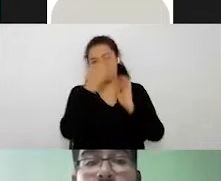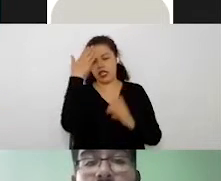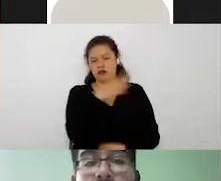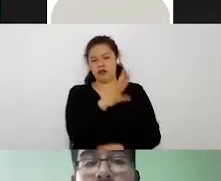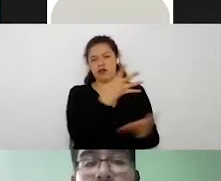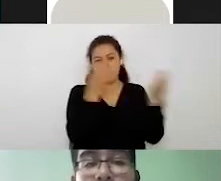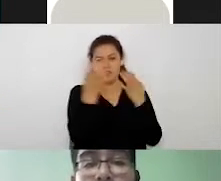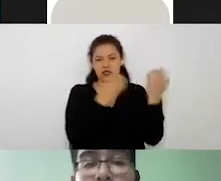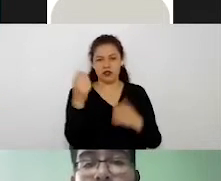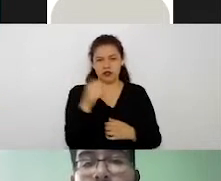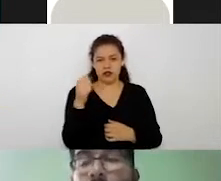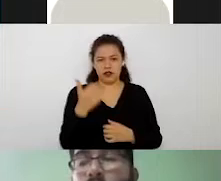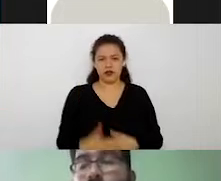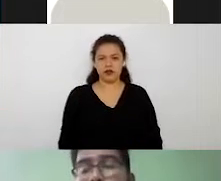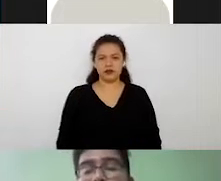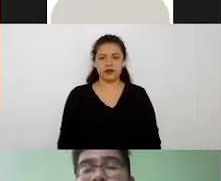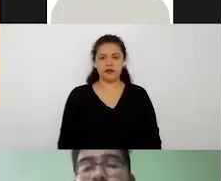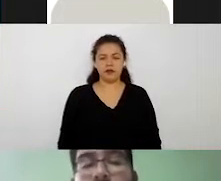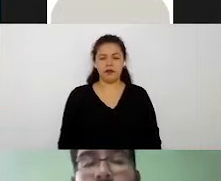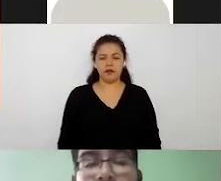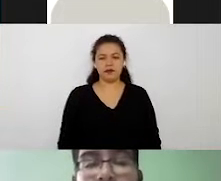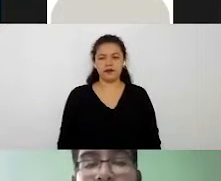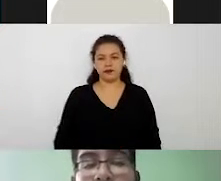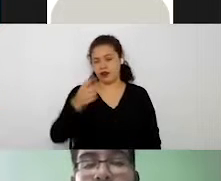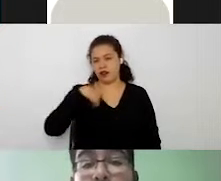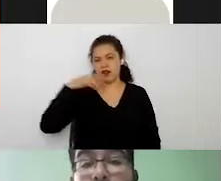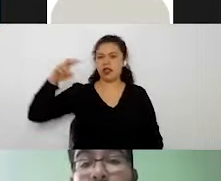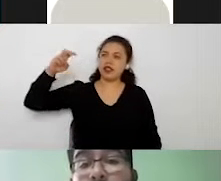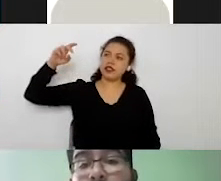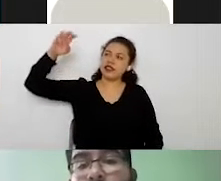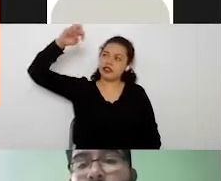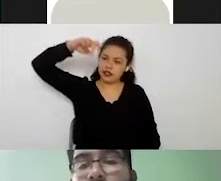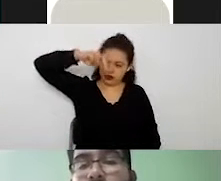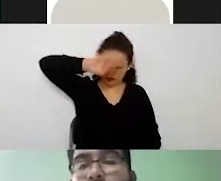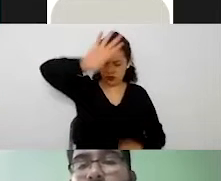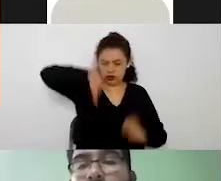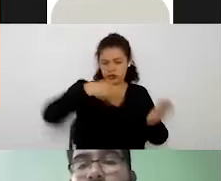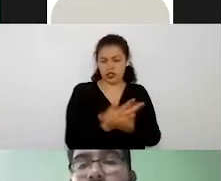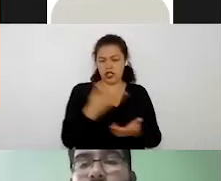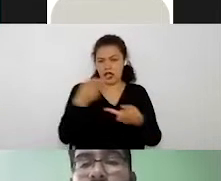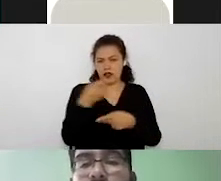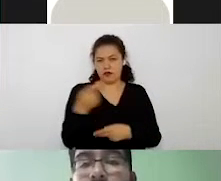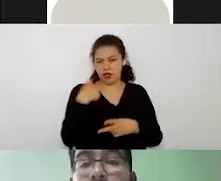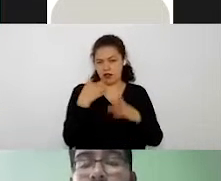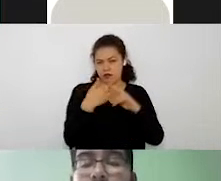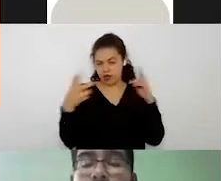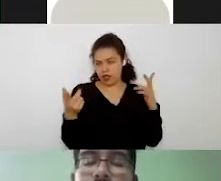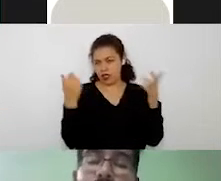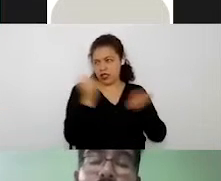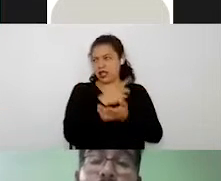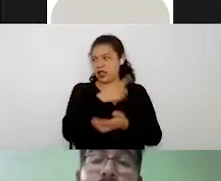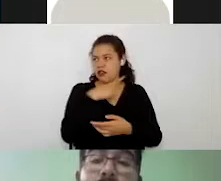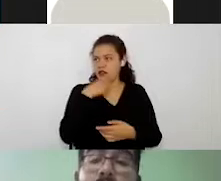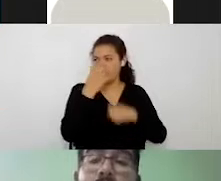decía, a lo mejor yo me caí de las escaleras y me rompí la pierna, entonces es como de chin, pues hay que avisar primero